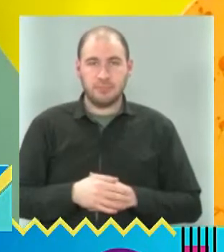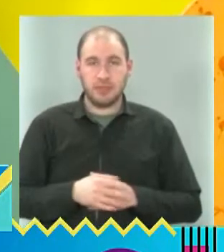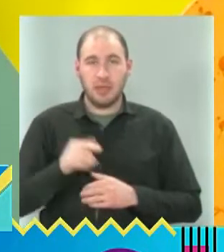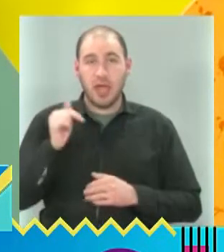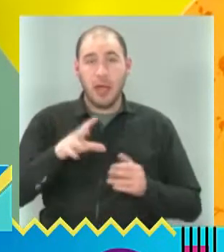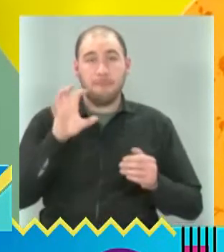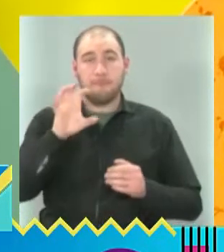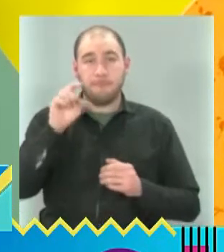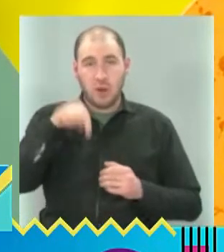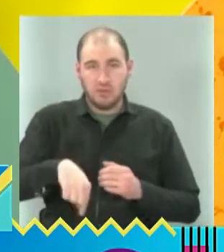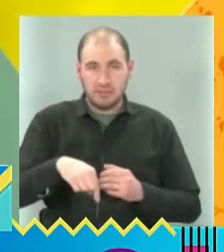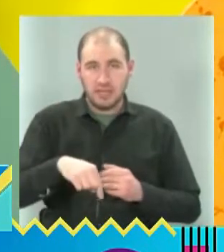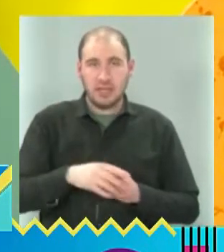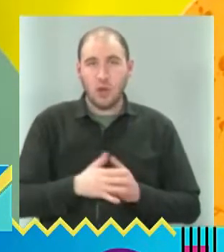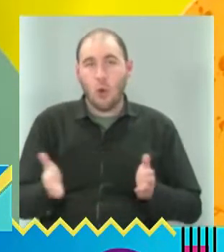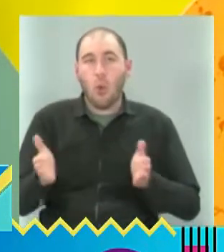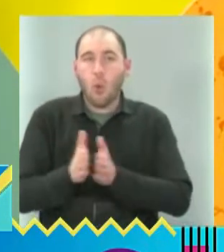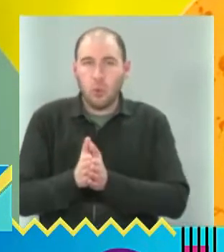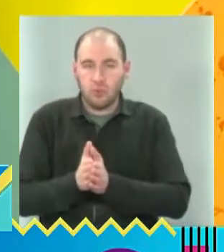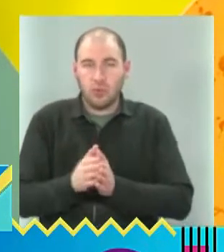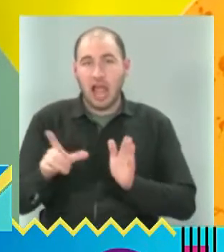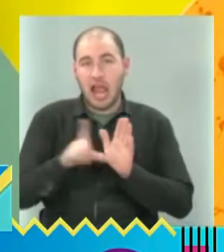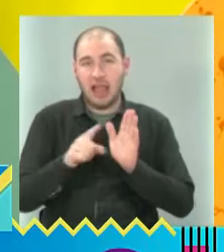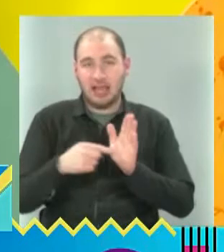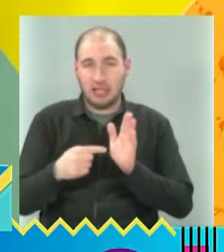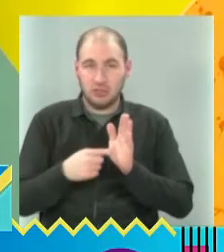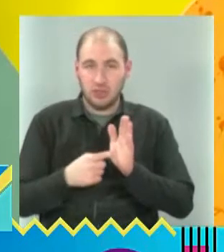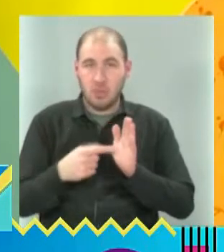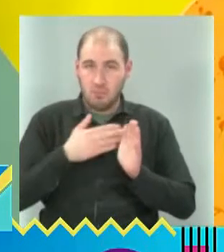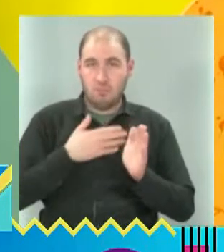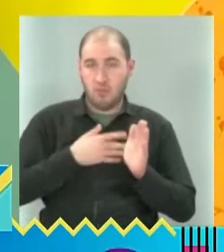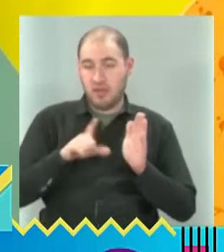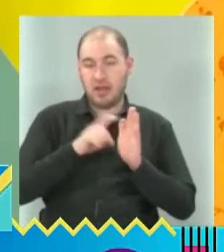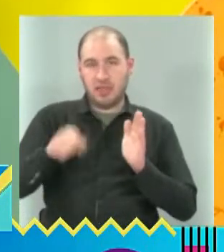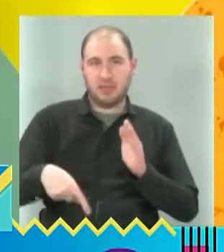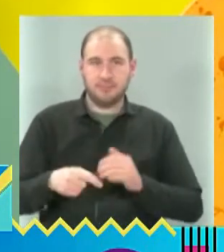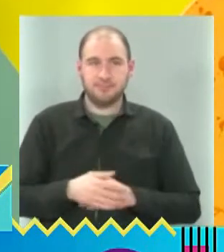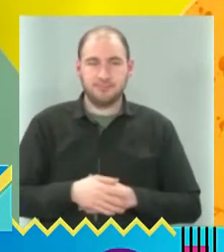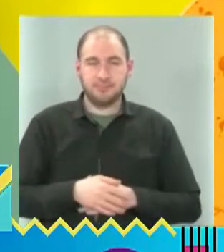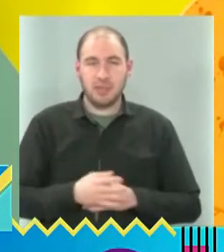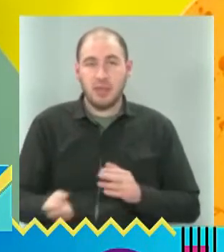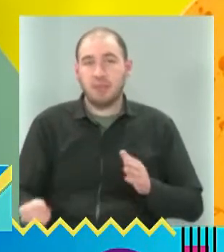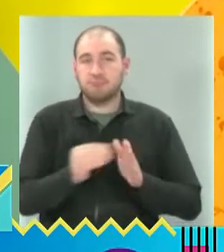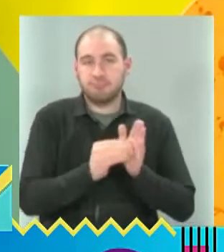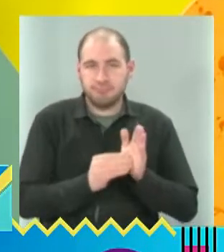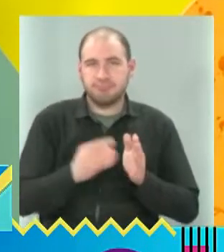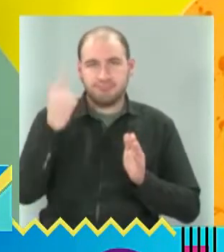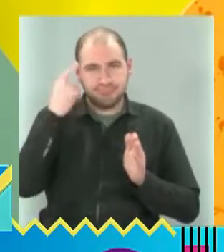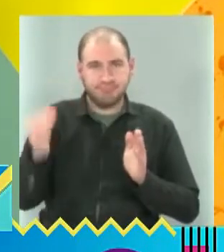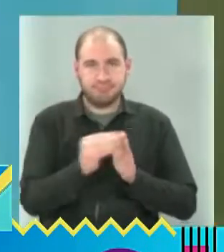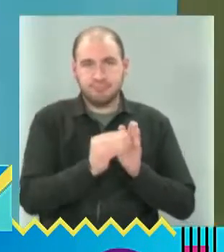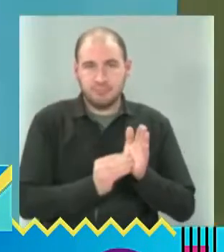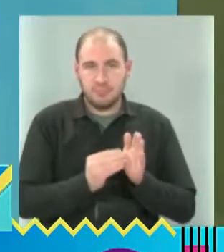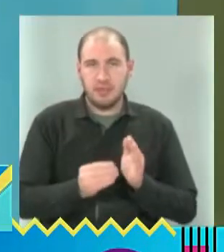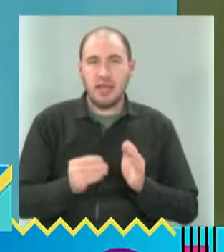la provincia palmariamente dentro de una legislación, de su propia legislación, incorpore estos principios